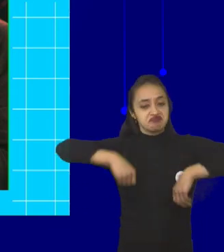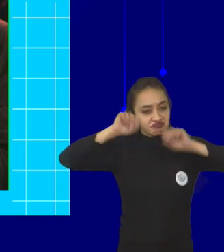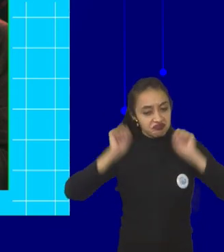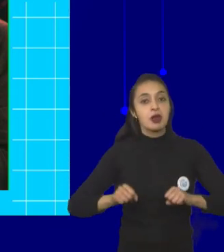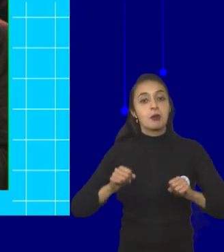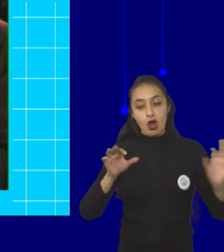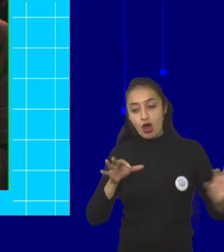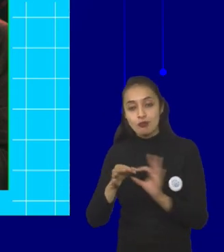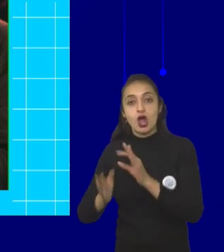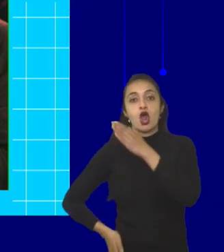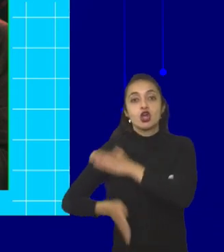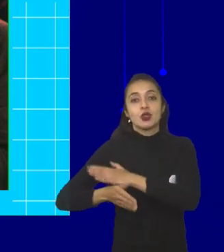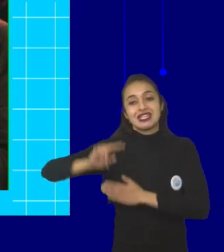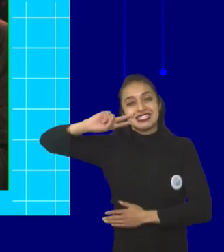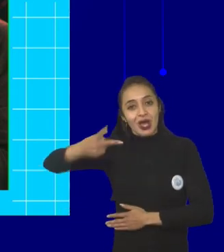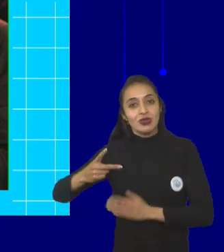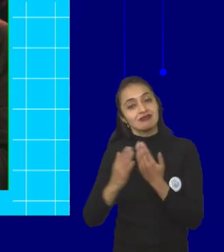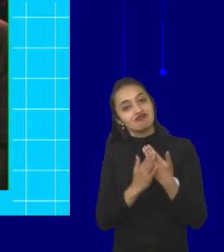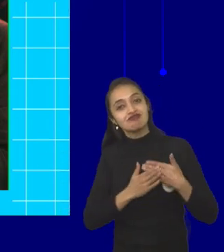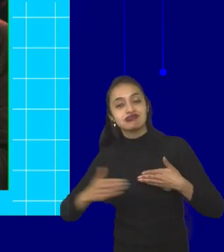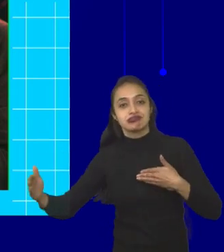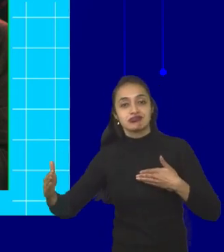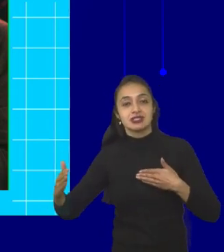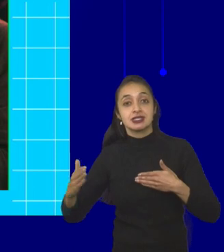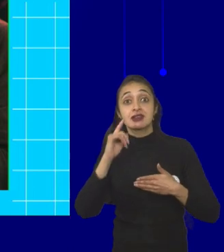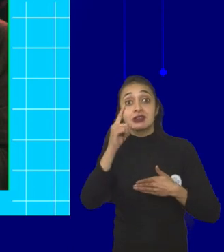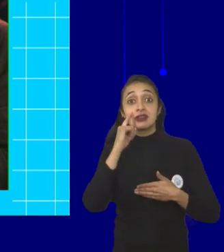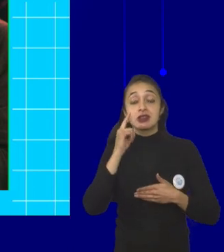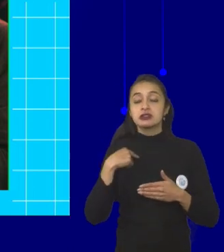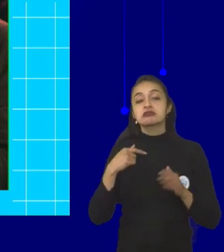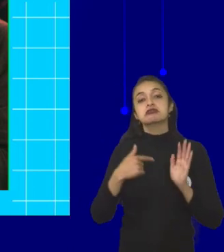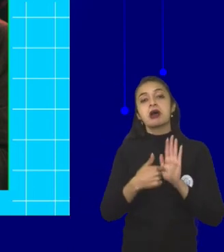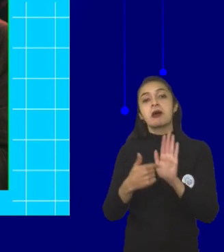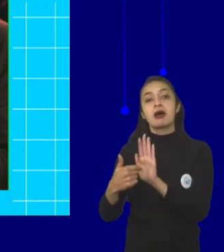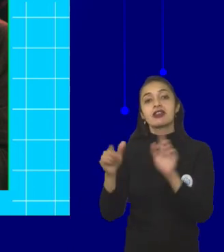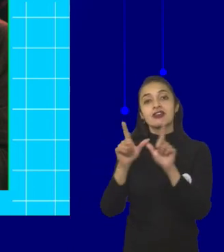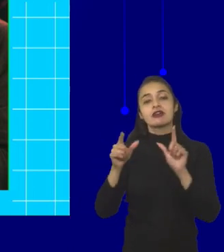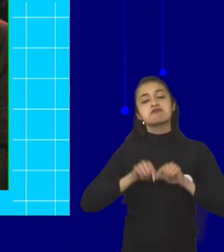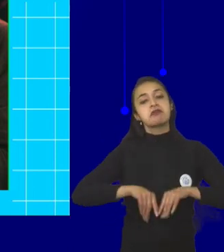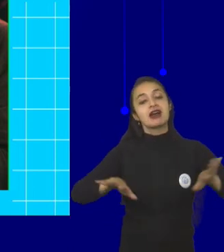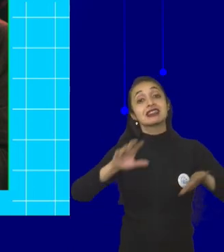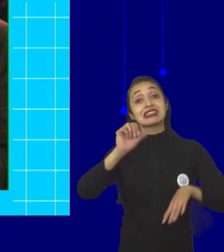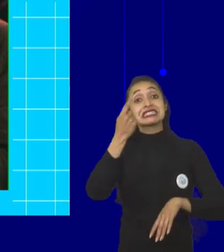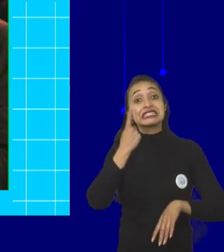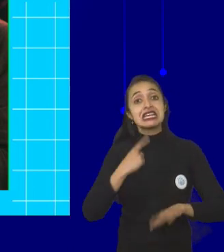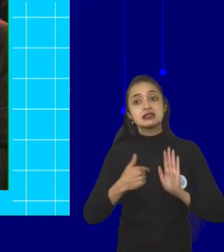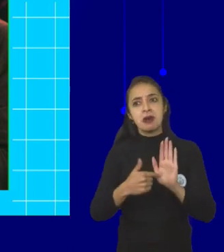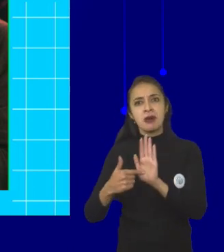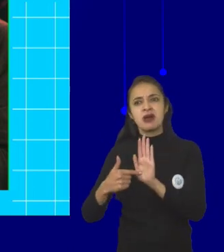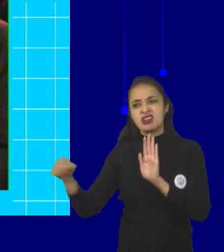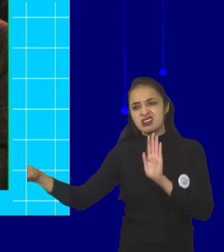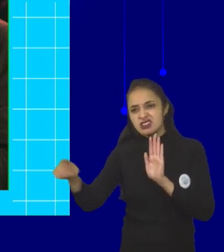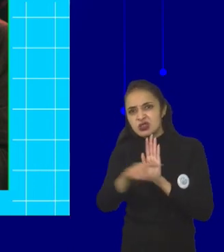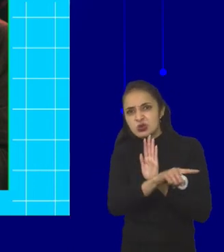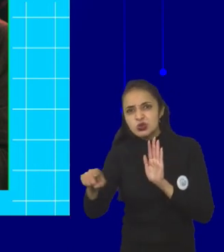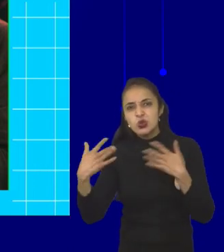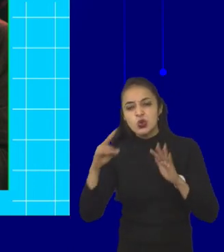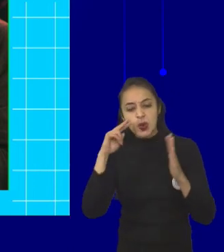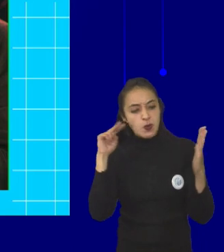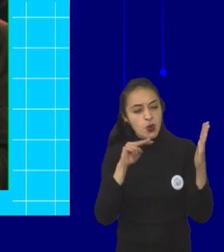temporada. Y a los 10 días de estar al aire, se dieron 84 millones